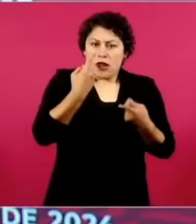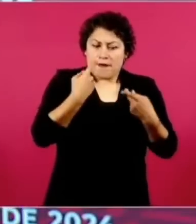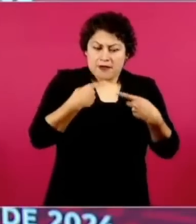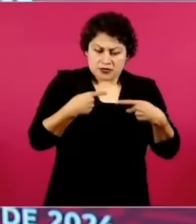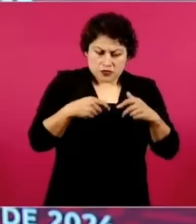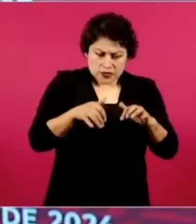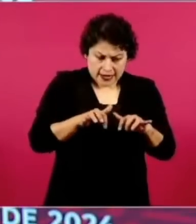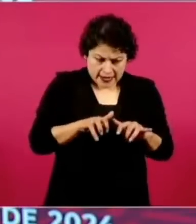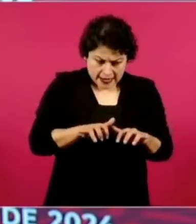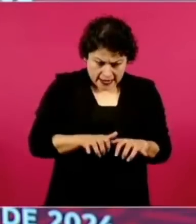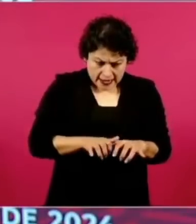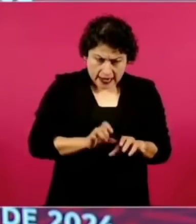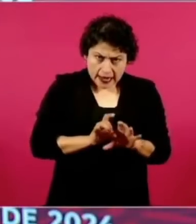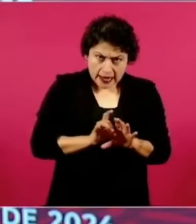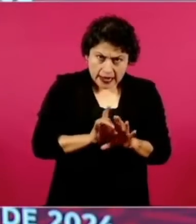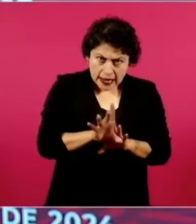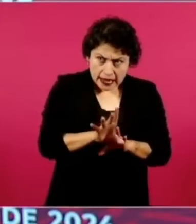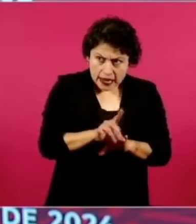sino